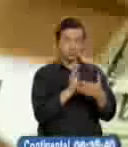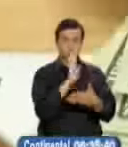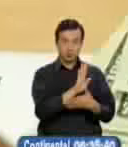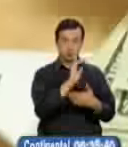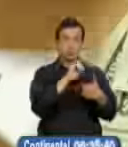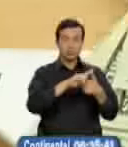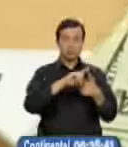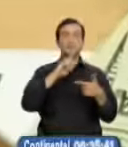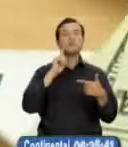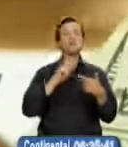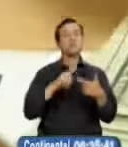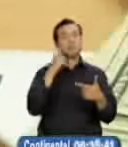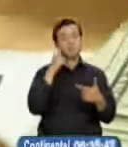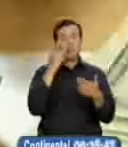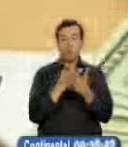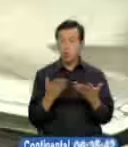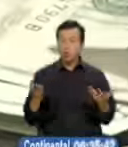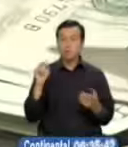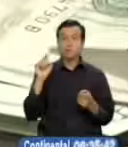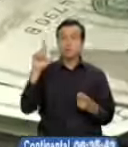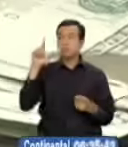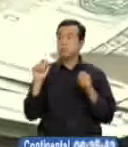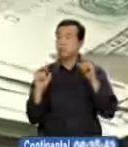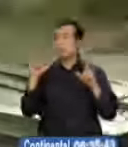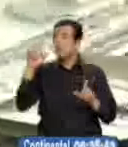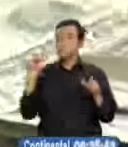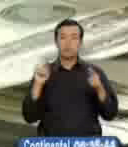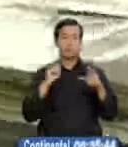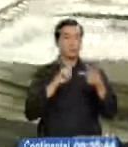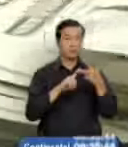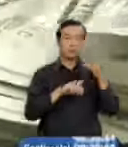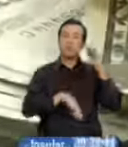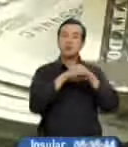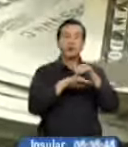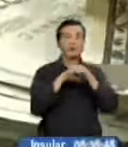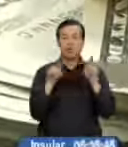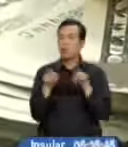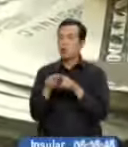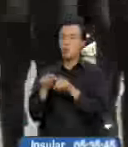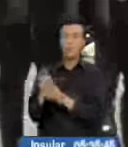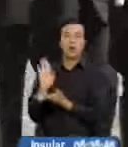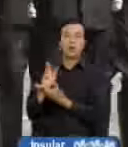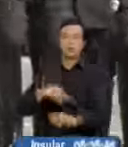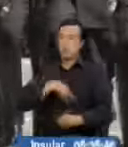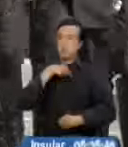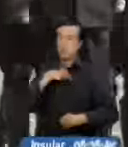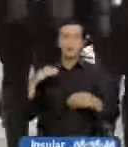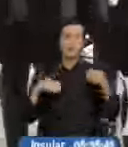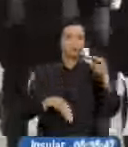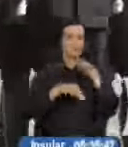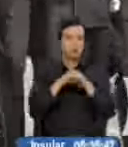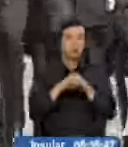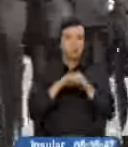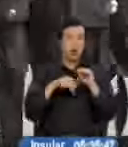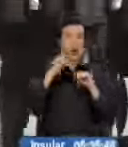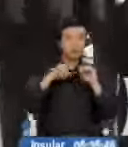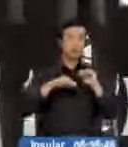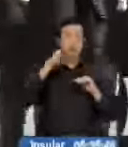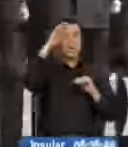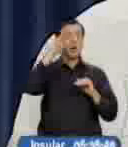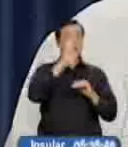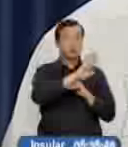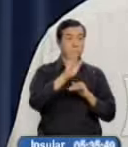se ajusten de acuerdo con la inflación y que tengan el mismo techo que el sistema general, congelándose las pensiones que superen dicho